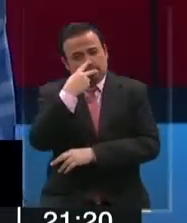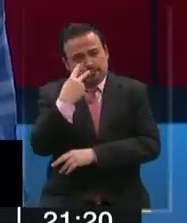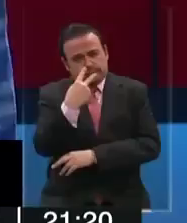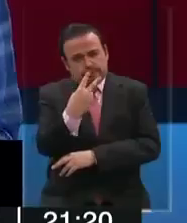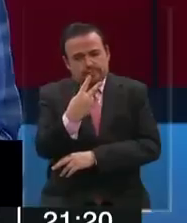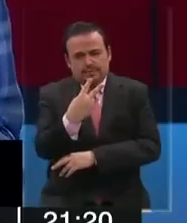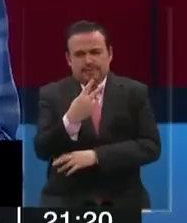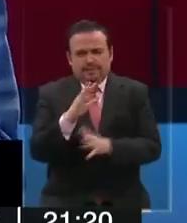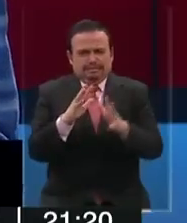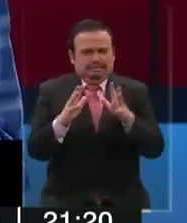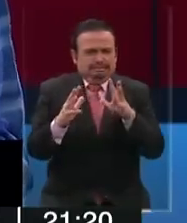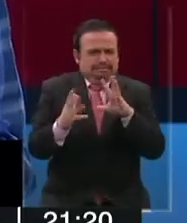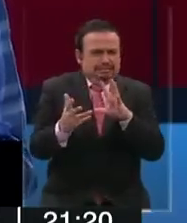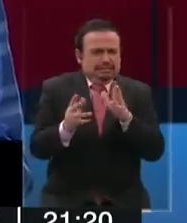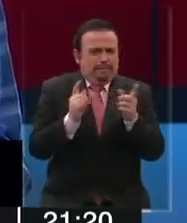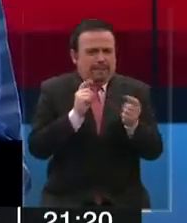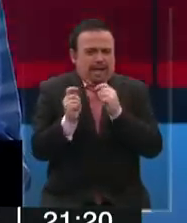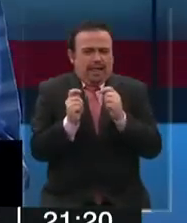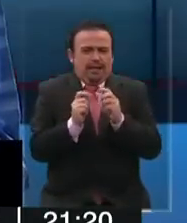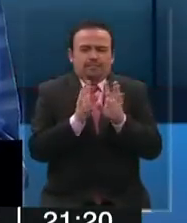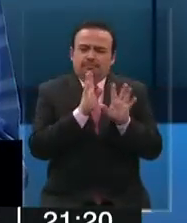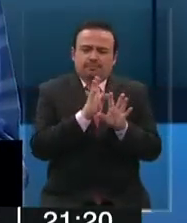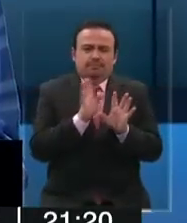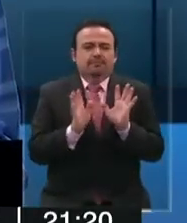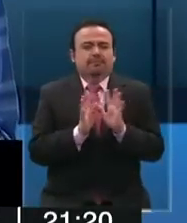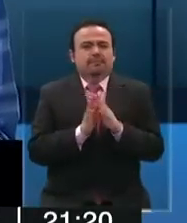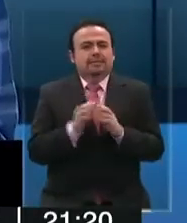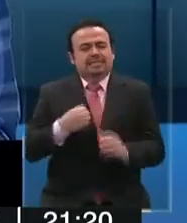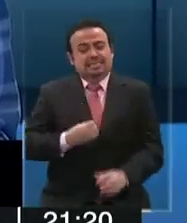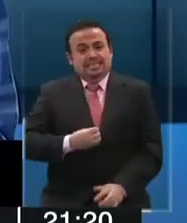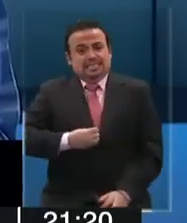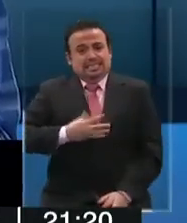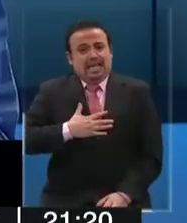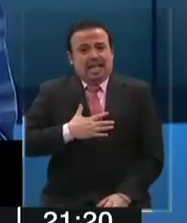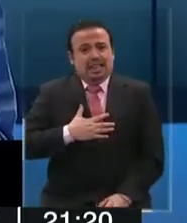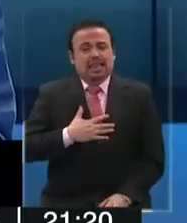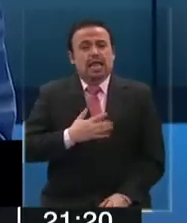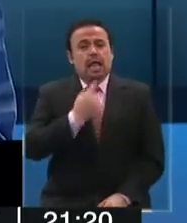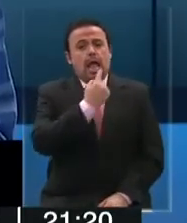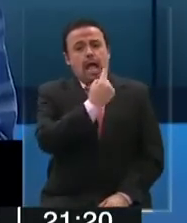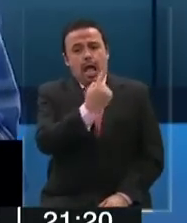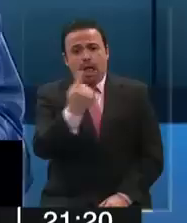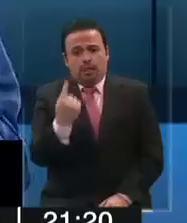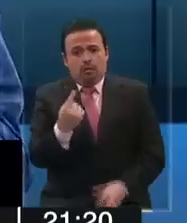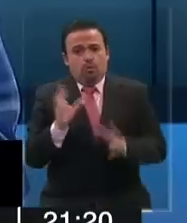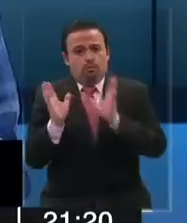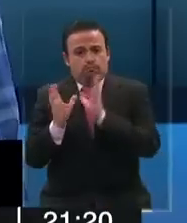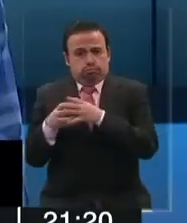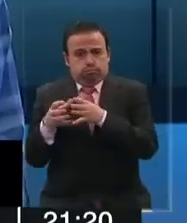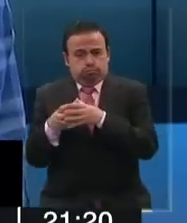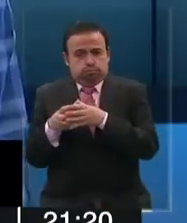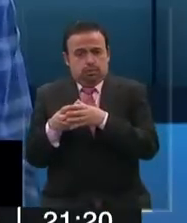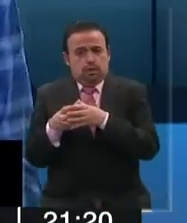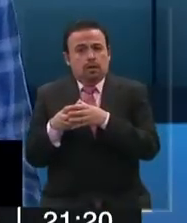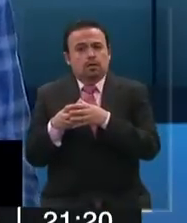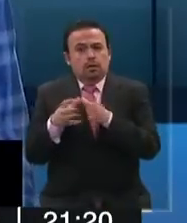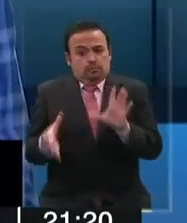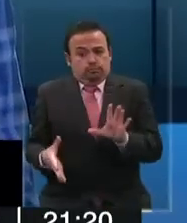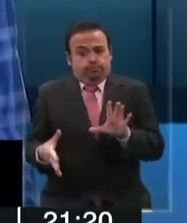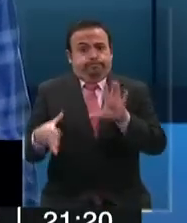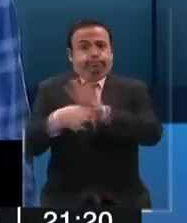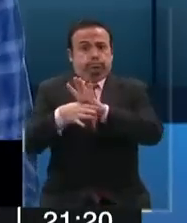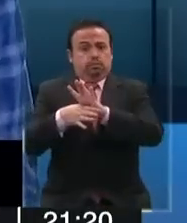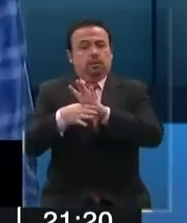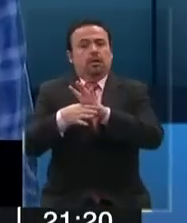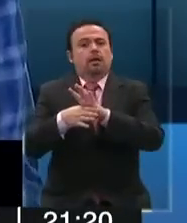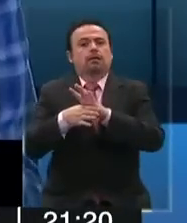catastrofista siento que cada uno de los partidos que participan de esta coalición